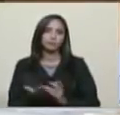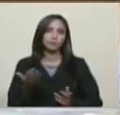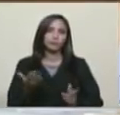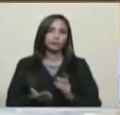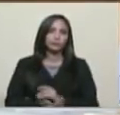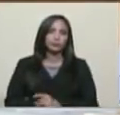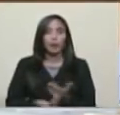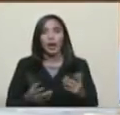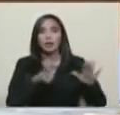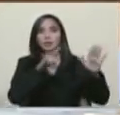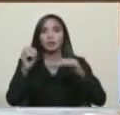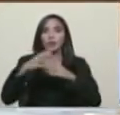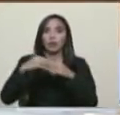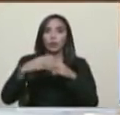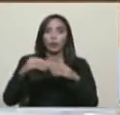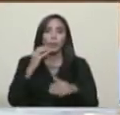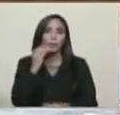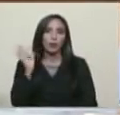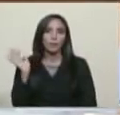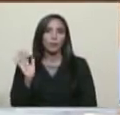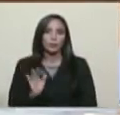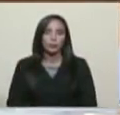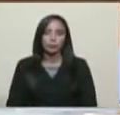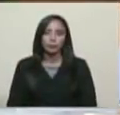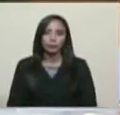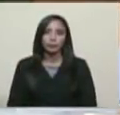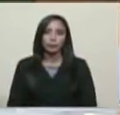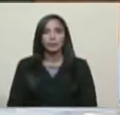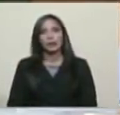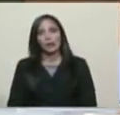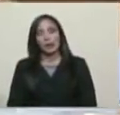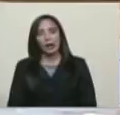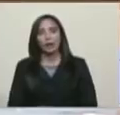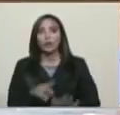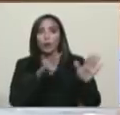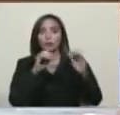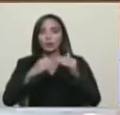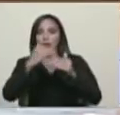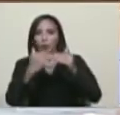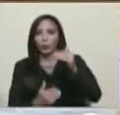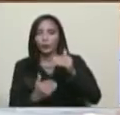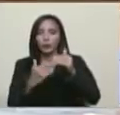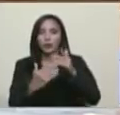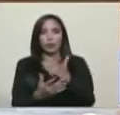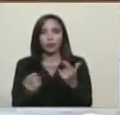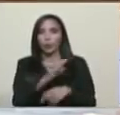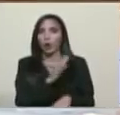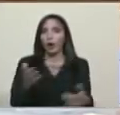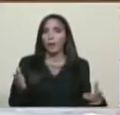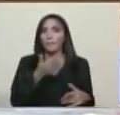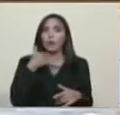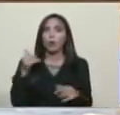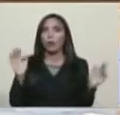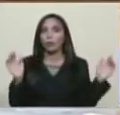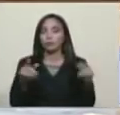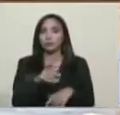70 dólares en vez de 70 tercios que prefieres